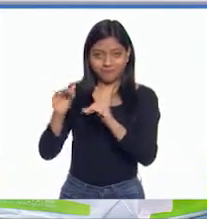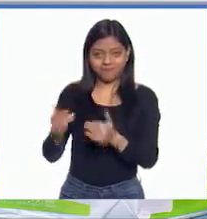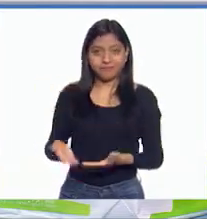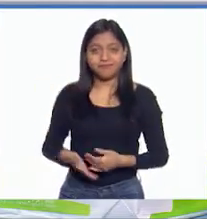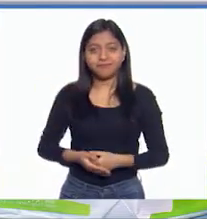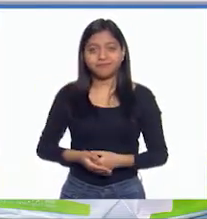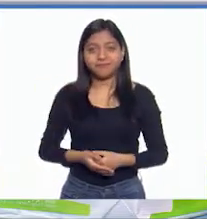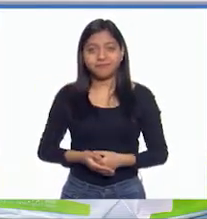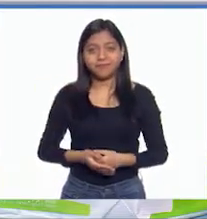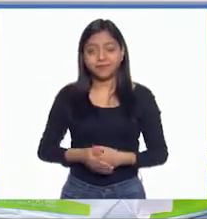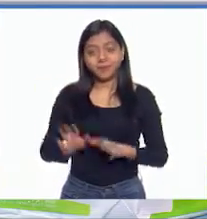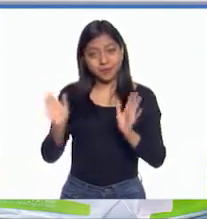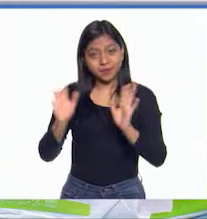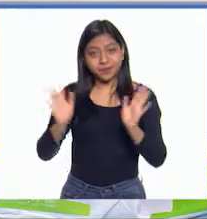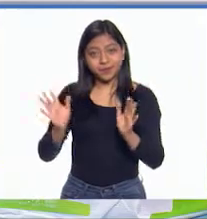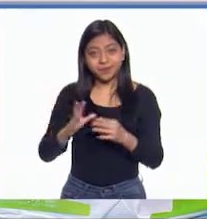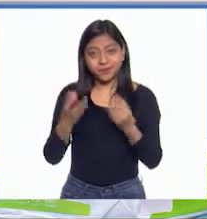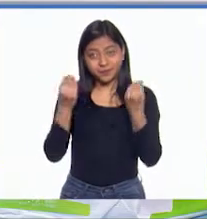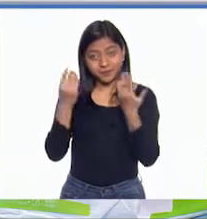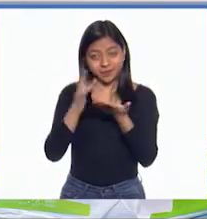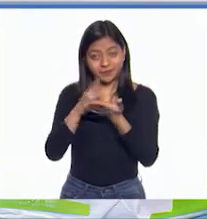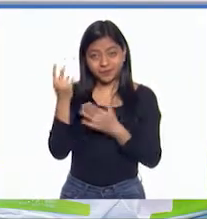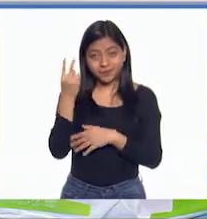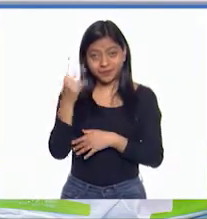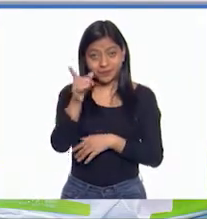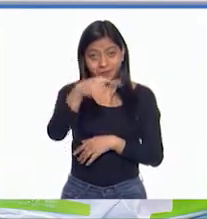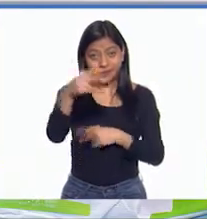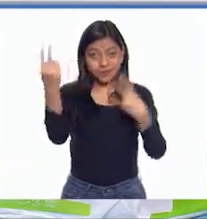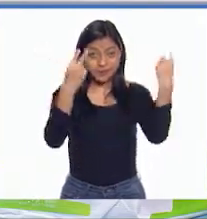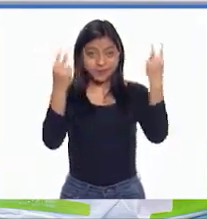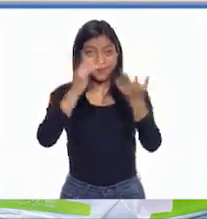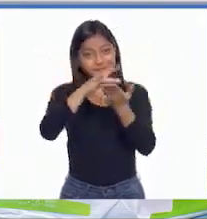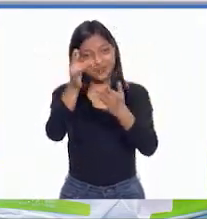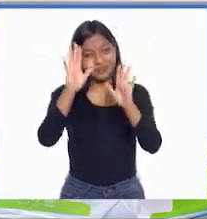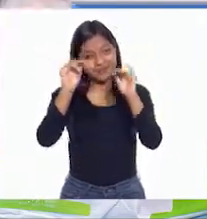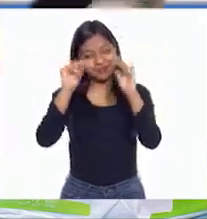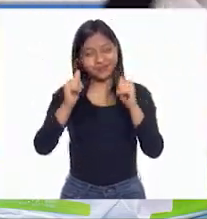Uh-huh. Que te vaya muy bien, Ale. Muchas gracias a los dos. Y gracias a ustedes que nos ven.